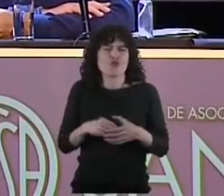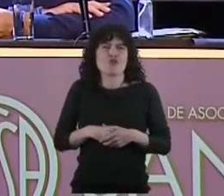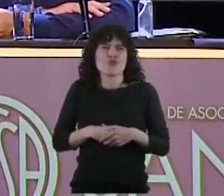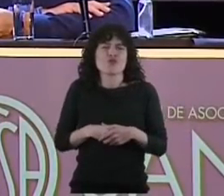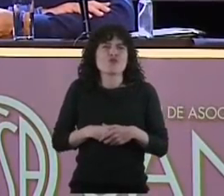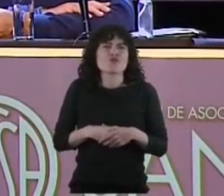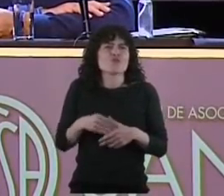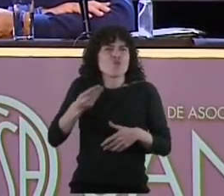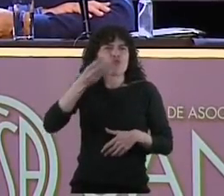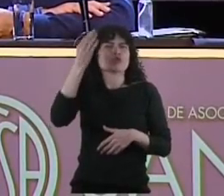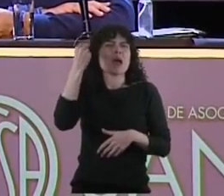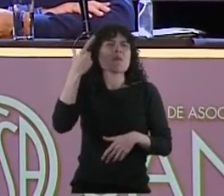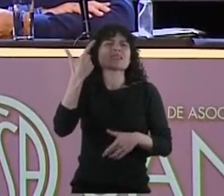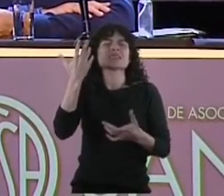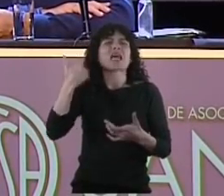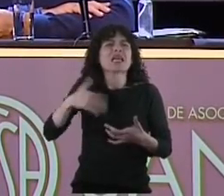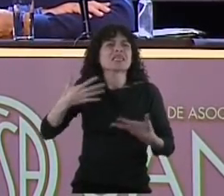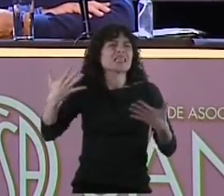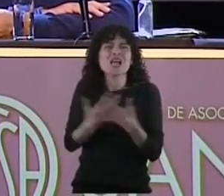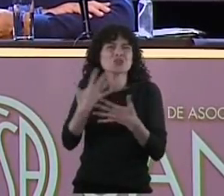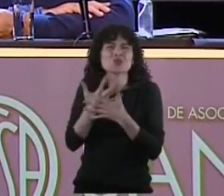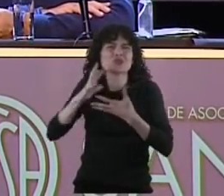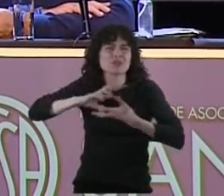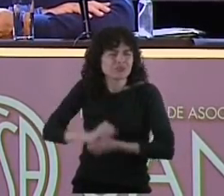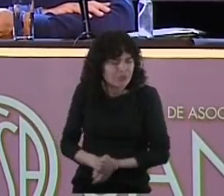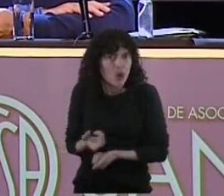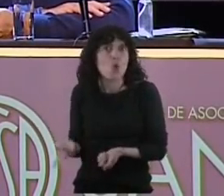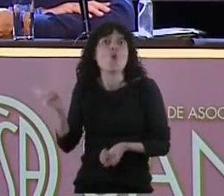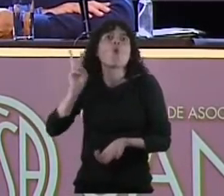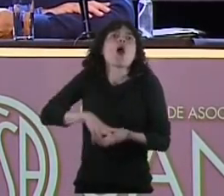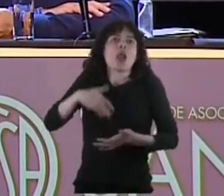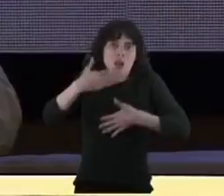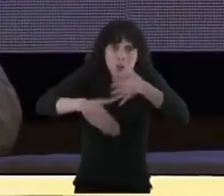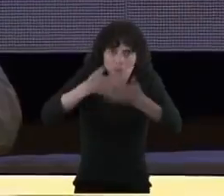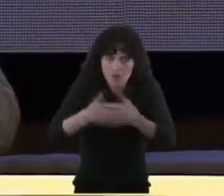Y mil veces ha demostrado la capacidad de ese pueblo de levantarse y volver a caminar.